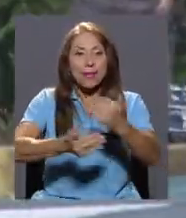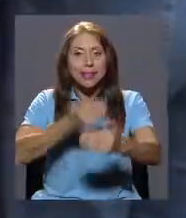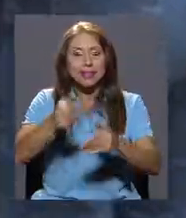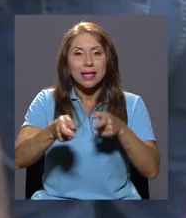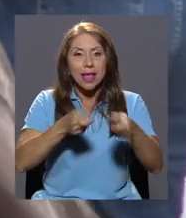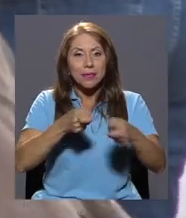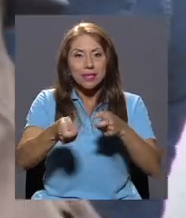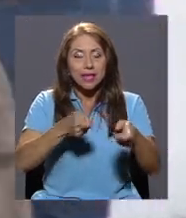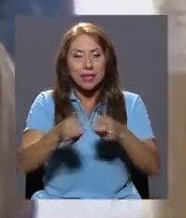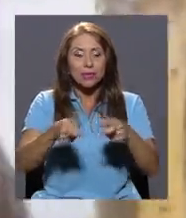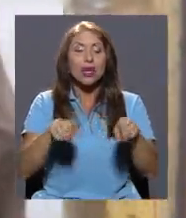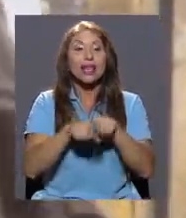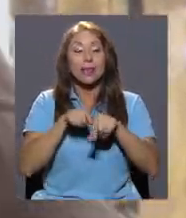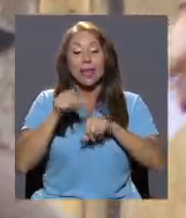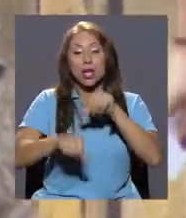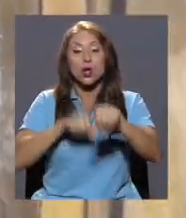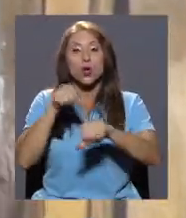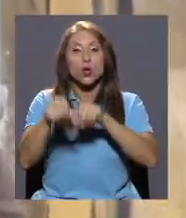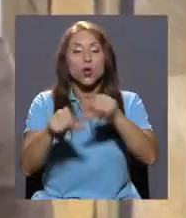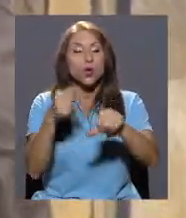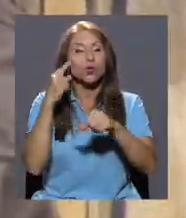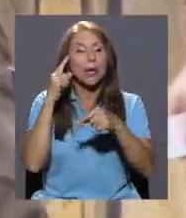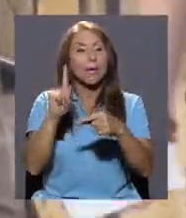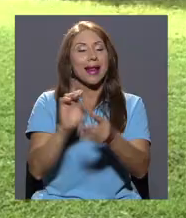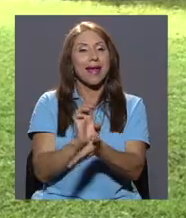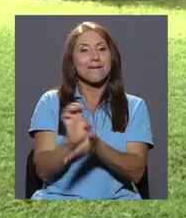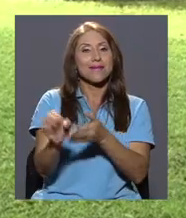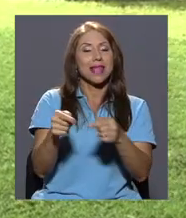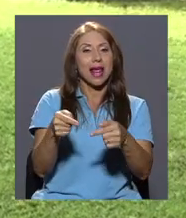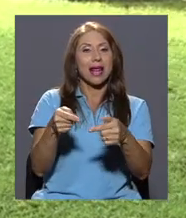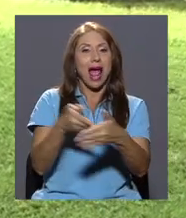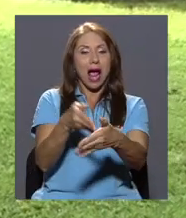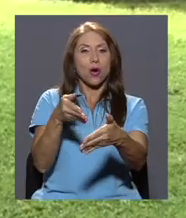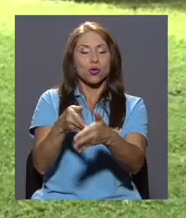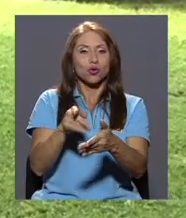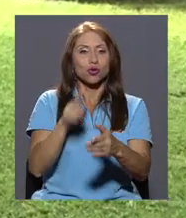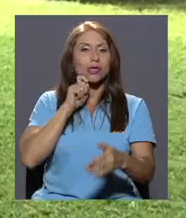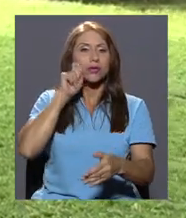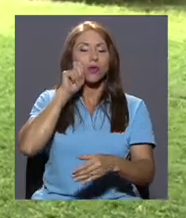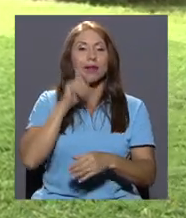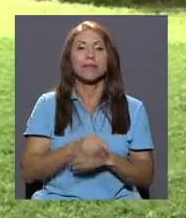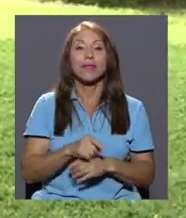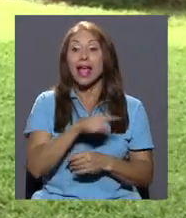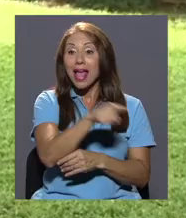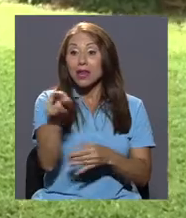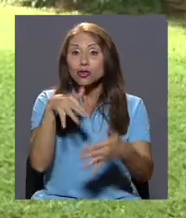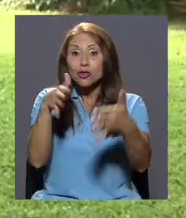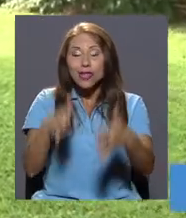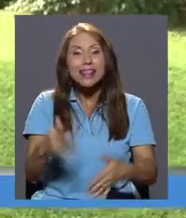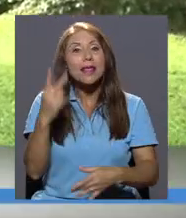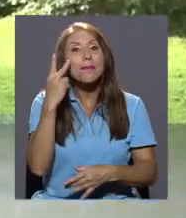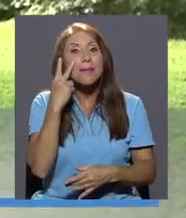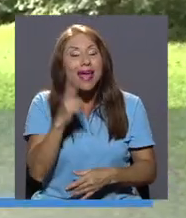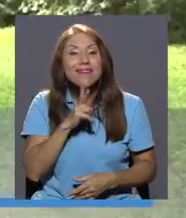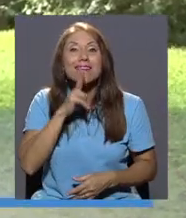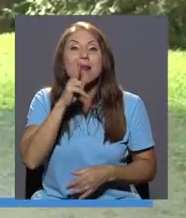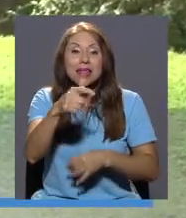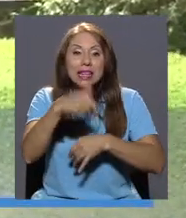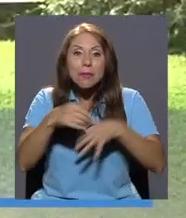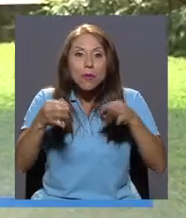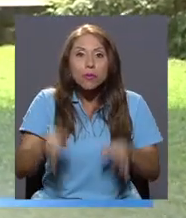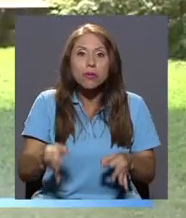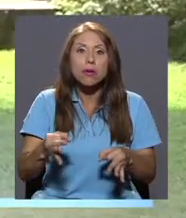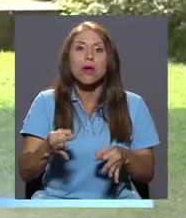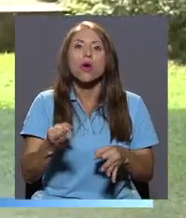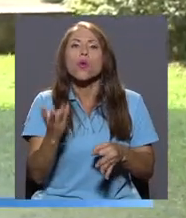estudiantiles y la lucha contra el acoso sexual. Nosotros queremos asegurarles a los estudiantes que vean en tiempo real cuántos cupos quedan para los